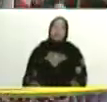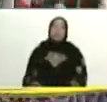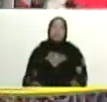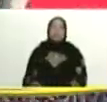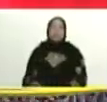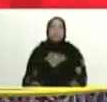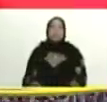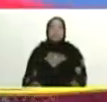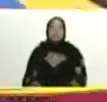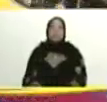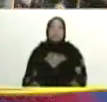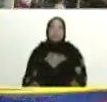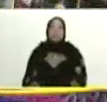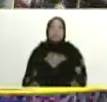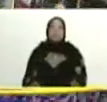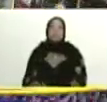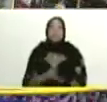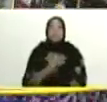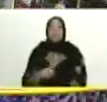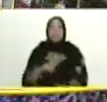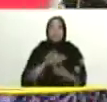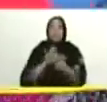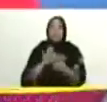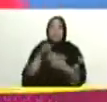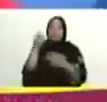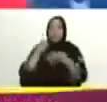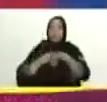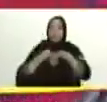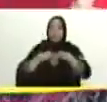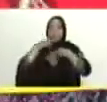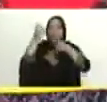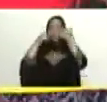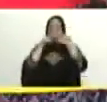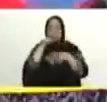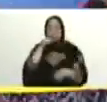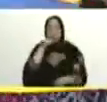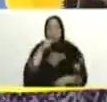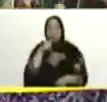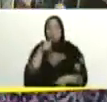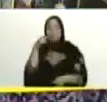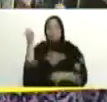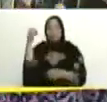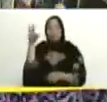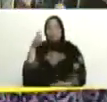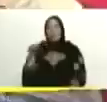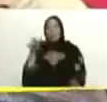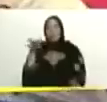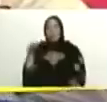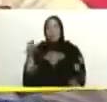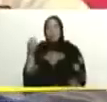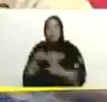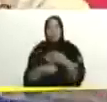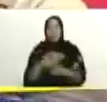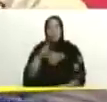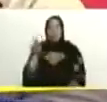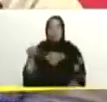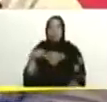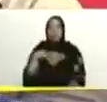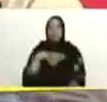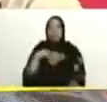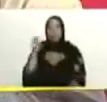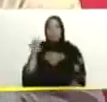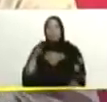Marcano. Preséntate, Marcano. Chávez vive. La patria sigue. El sol de Venezuela nace en el Esequibo. Nace en el